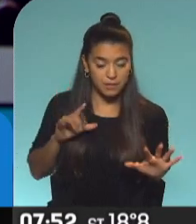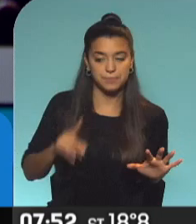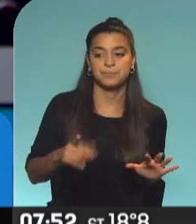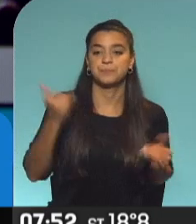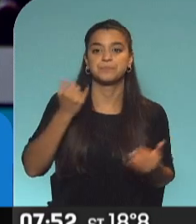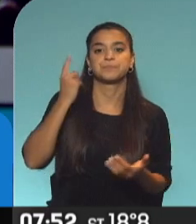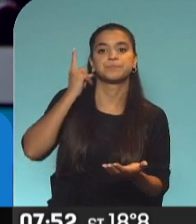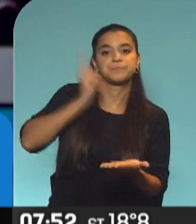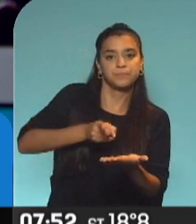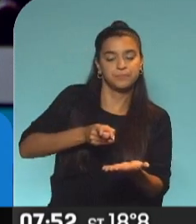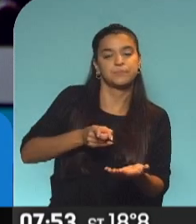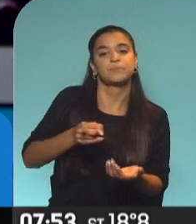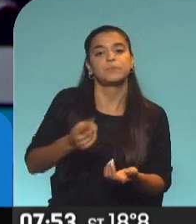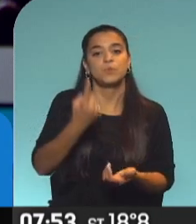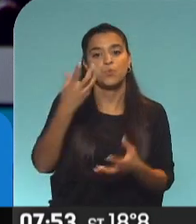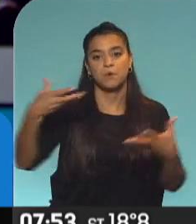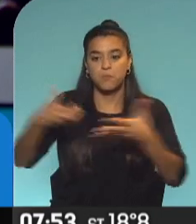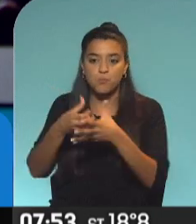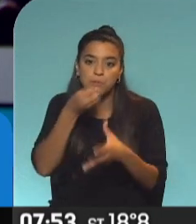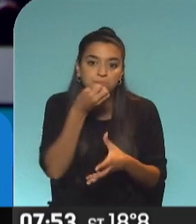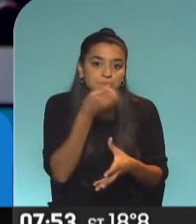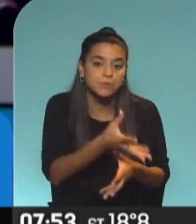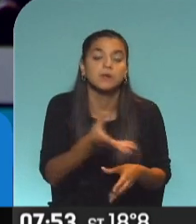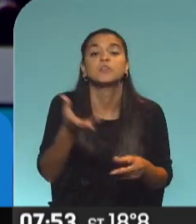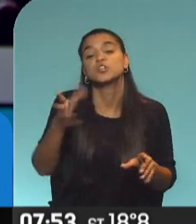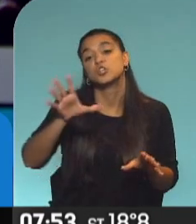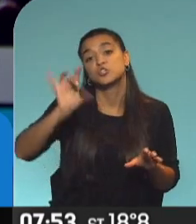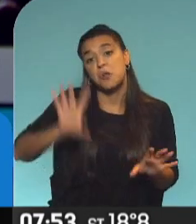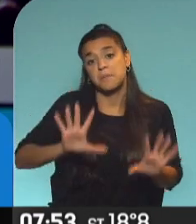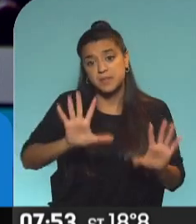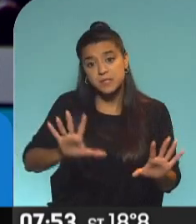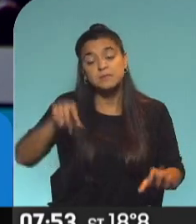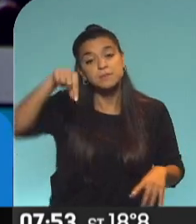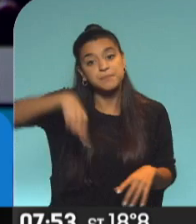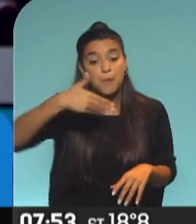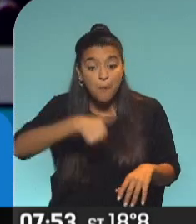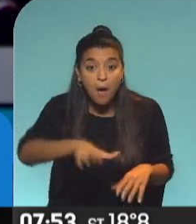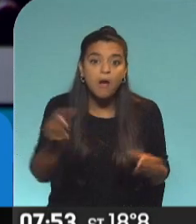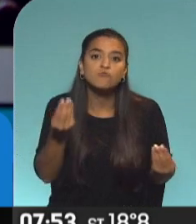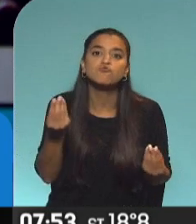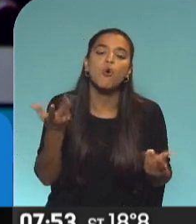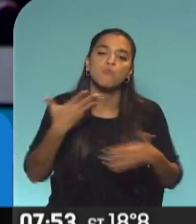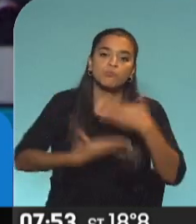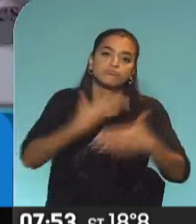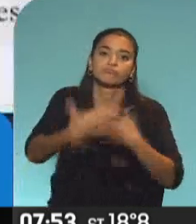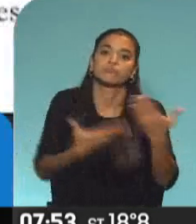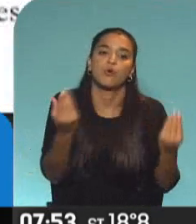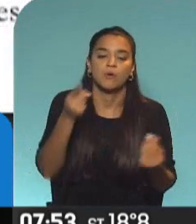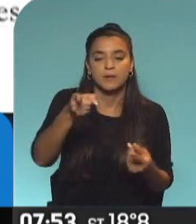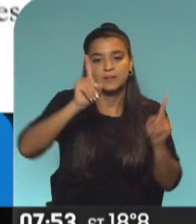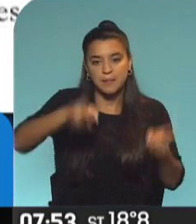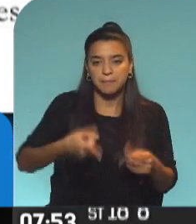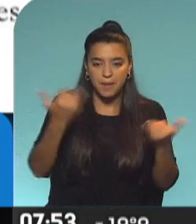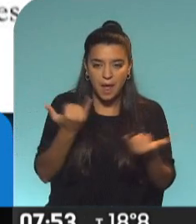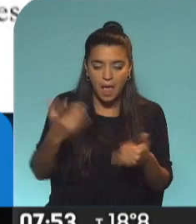imputación por parte de una querella por ahora es sólo eso que vemos en los próximos días cómo se desarrolla en el fútbol y aparece también